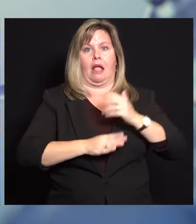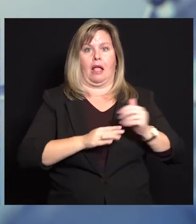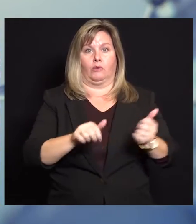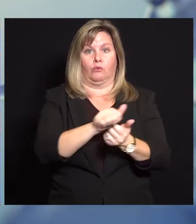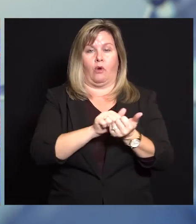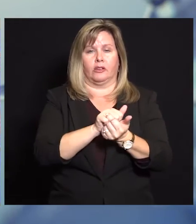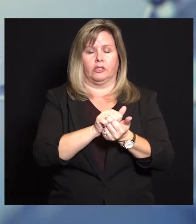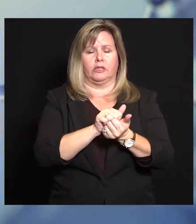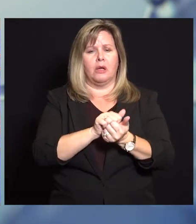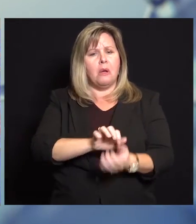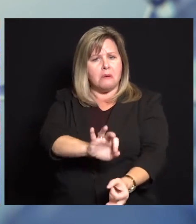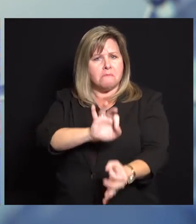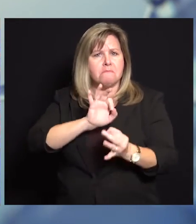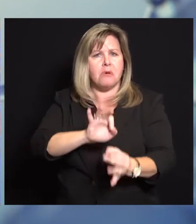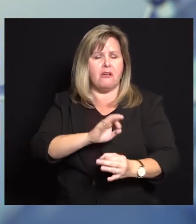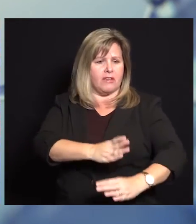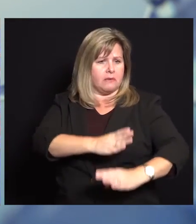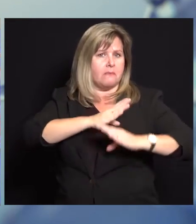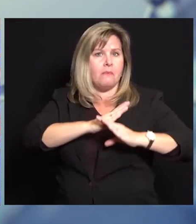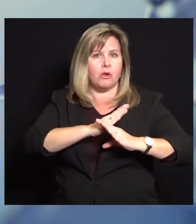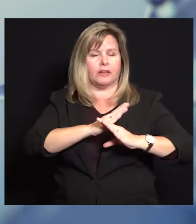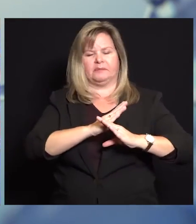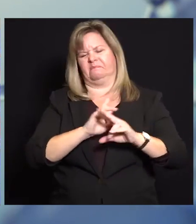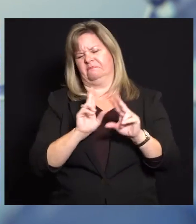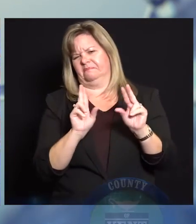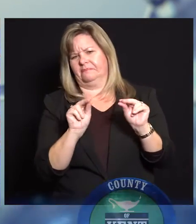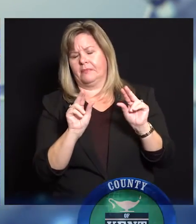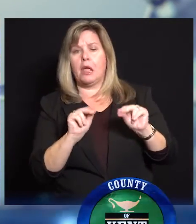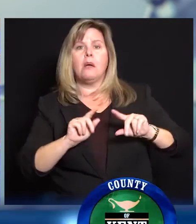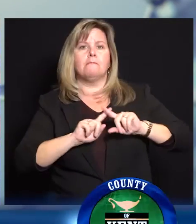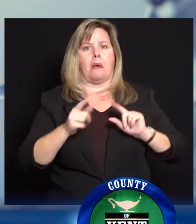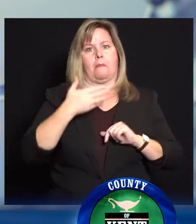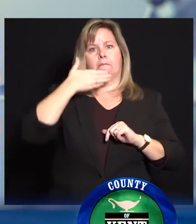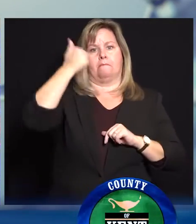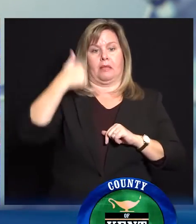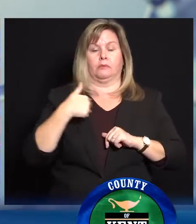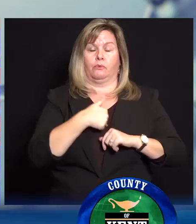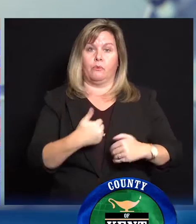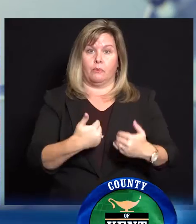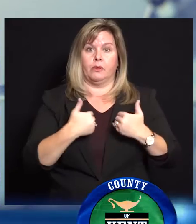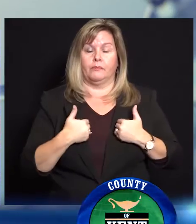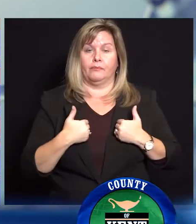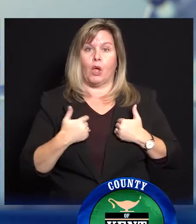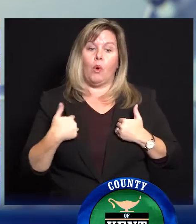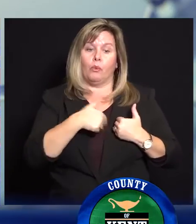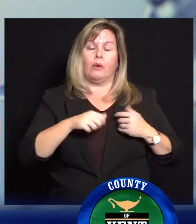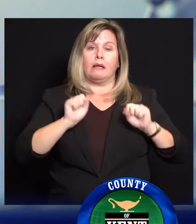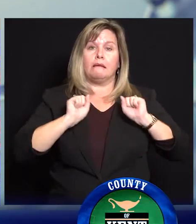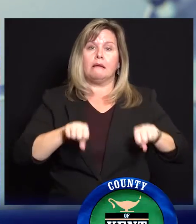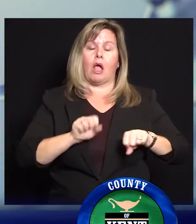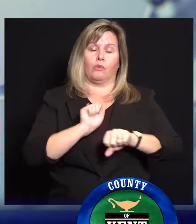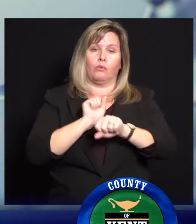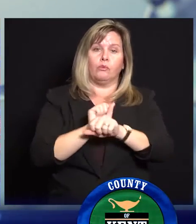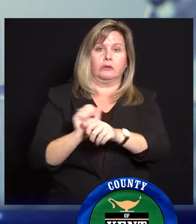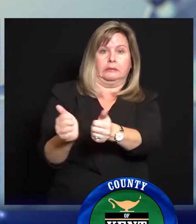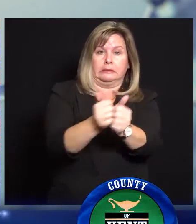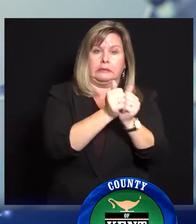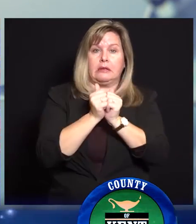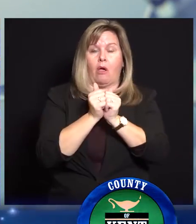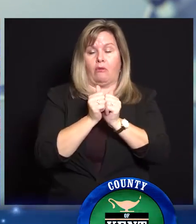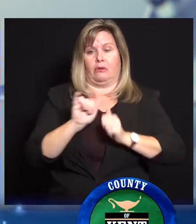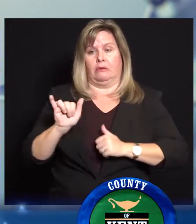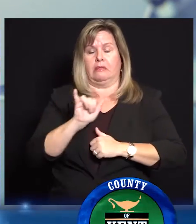ajena adecuada nuestro escudo no hay perfecto ningún escudo ha sido perfecto pero es lo mejor que tenemos